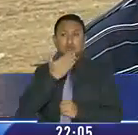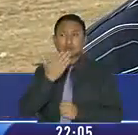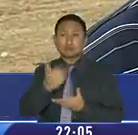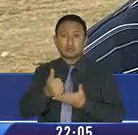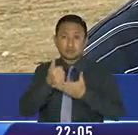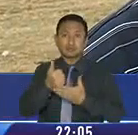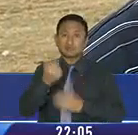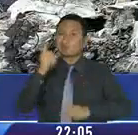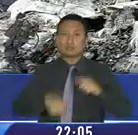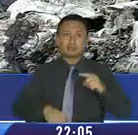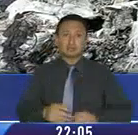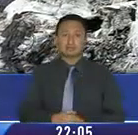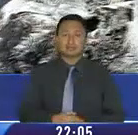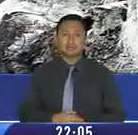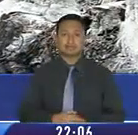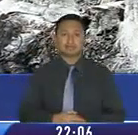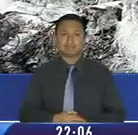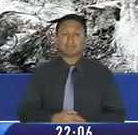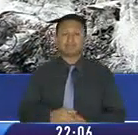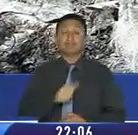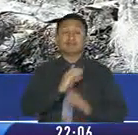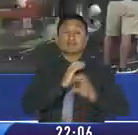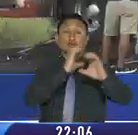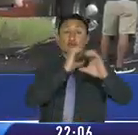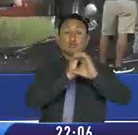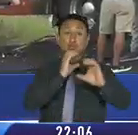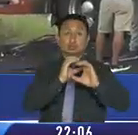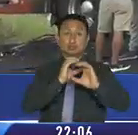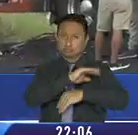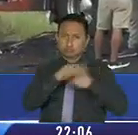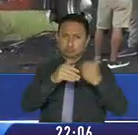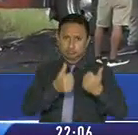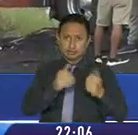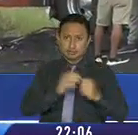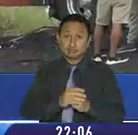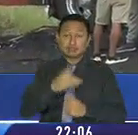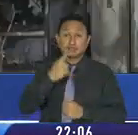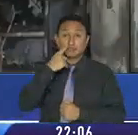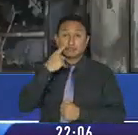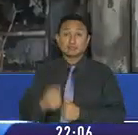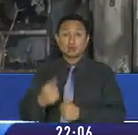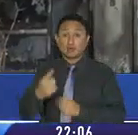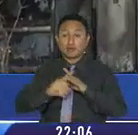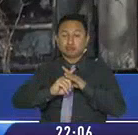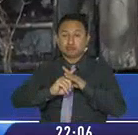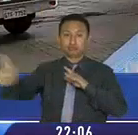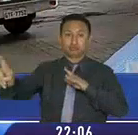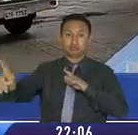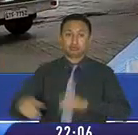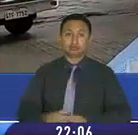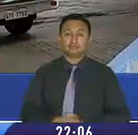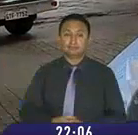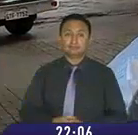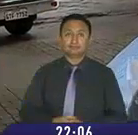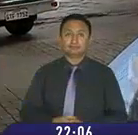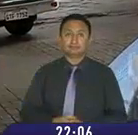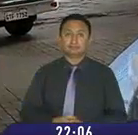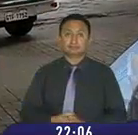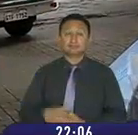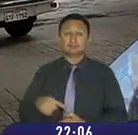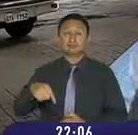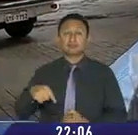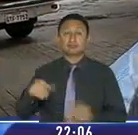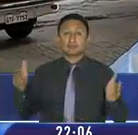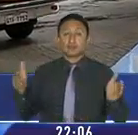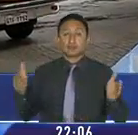de sacarlos. No. Del micro implicado nadie resultó herido. El conductor se habría dado a la fuga. Es un carro liviano y